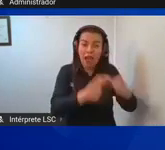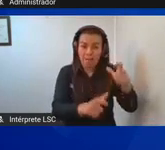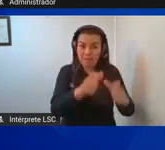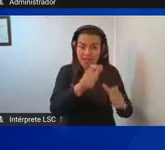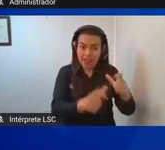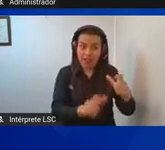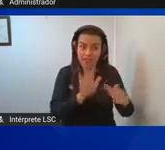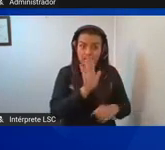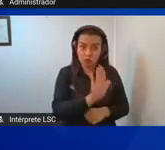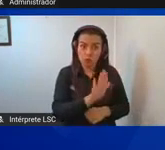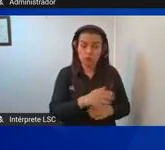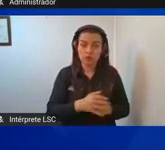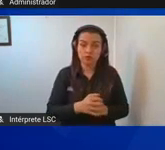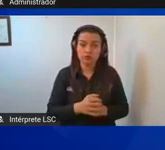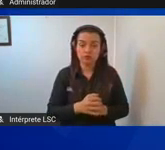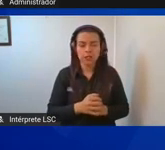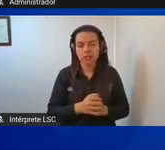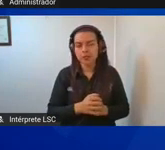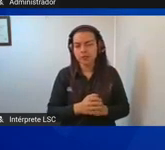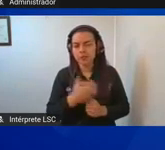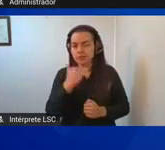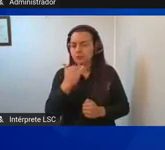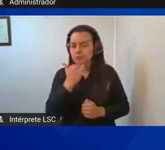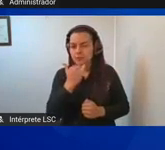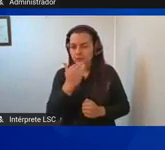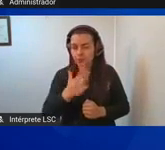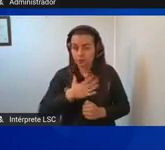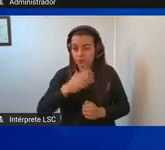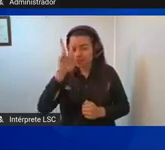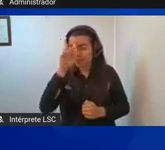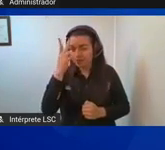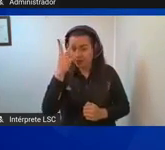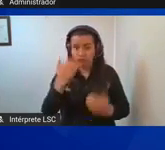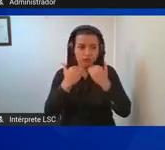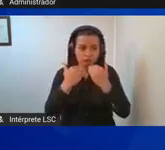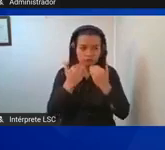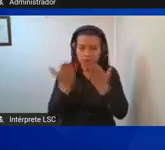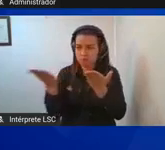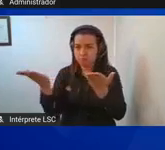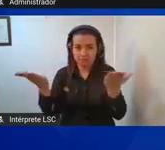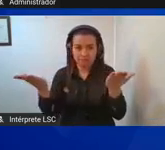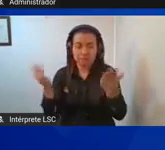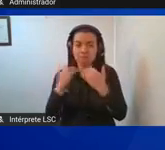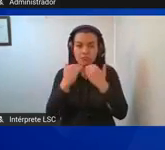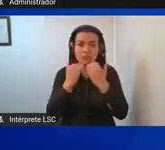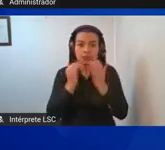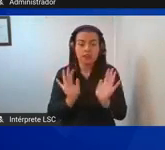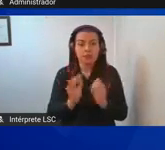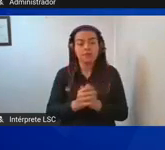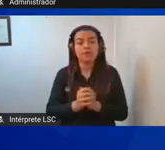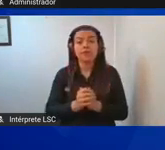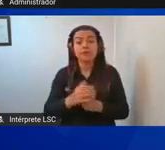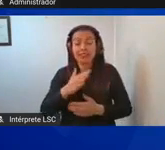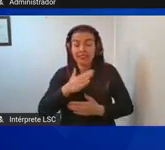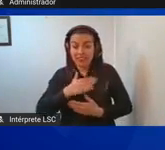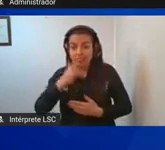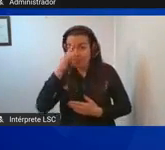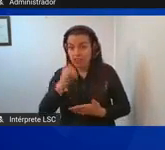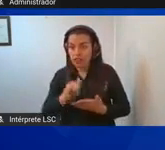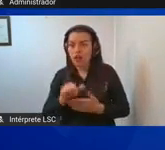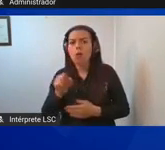digámoslo así, que tiene, yo no sé si estoy equivocada, apreciados autores, pero creo que tenemos como en algunos 3 años, en